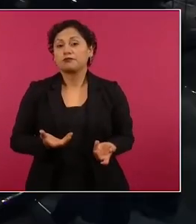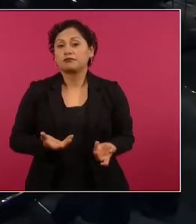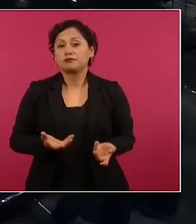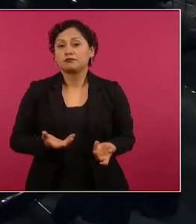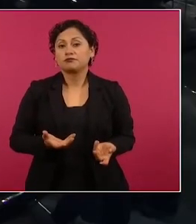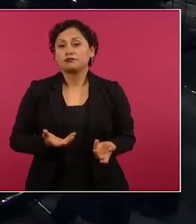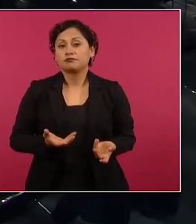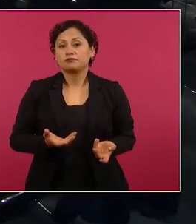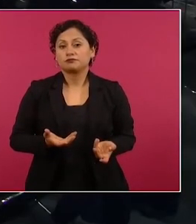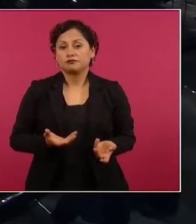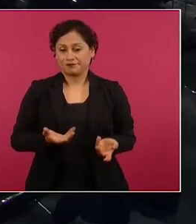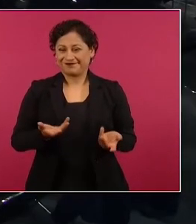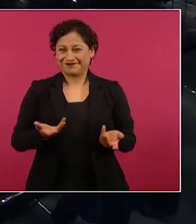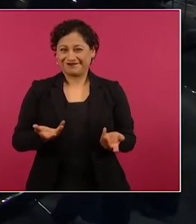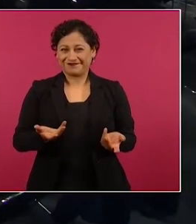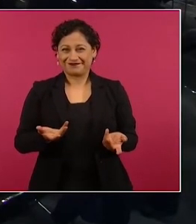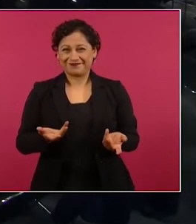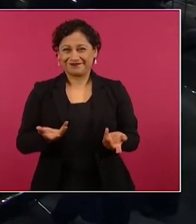entonces